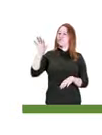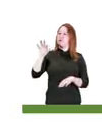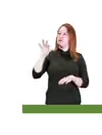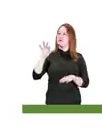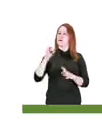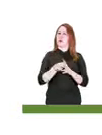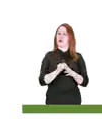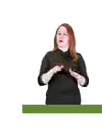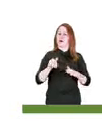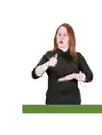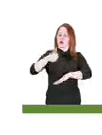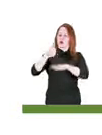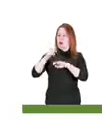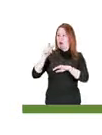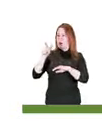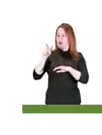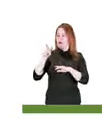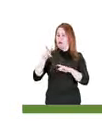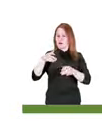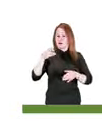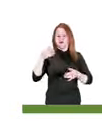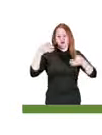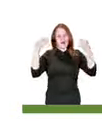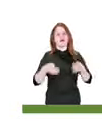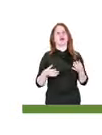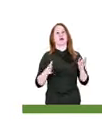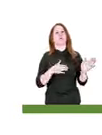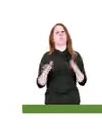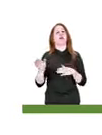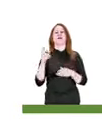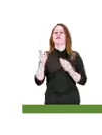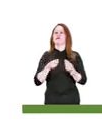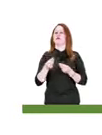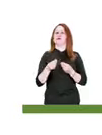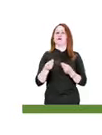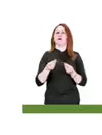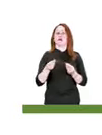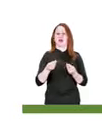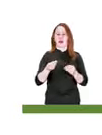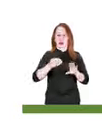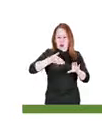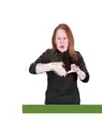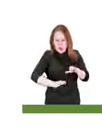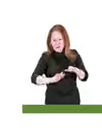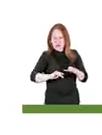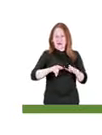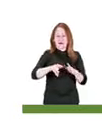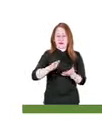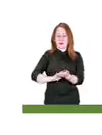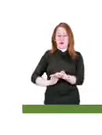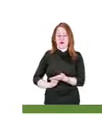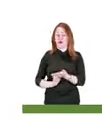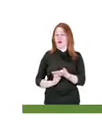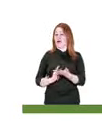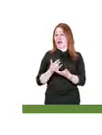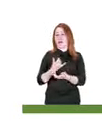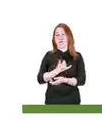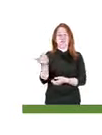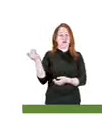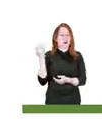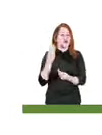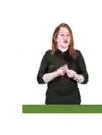mantenimiento, ¿en qué terminó ese plan que hicieron para tapar los huecos? Pues todavía hay muchos y por todo